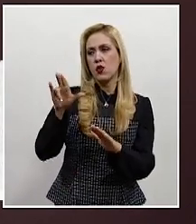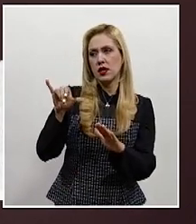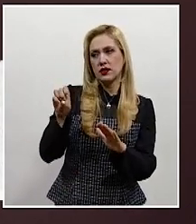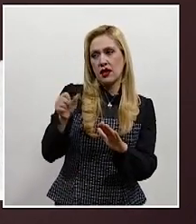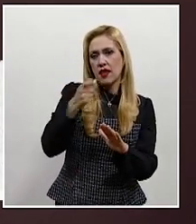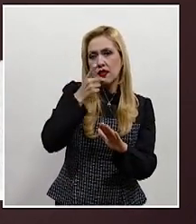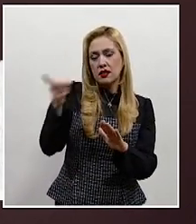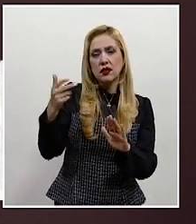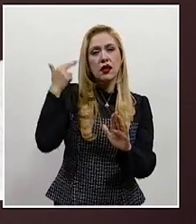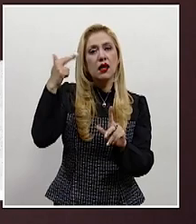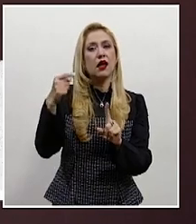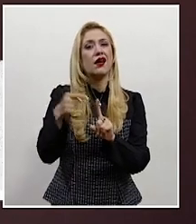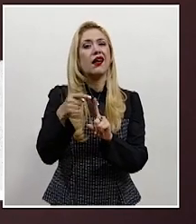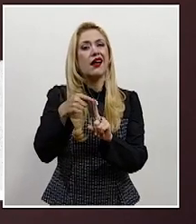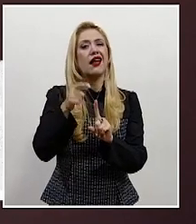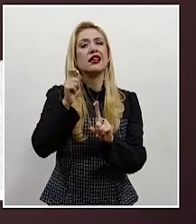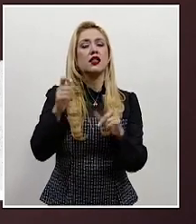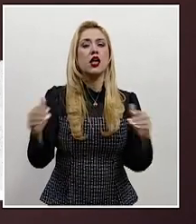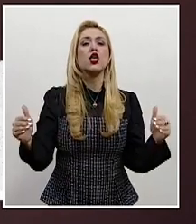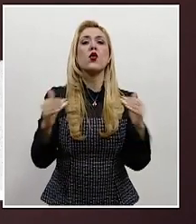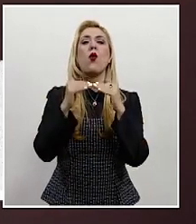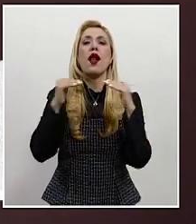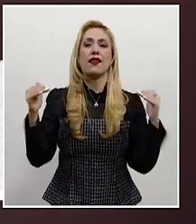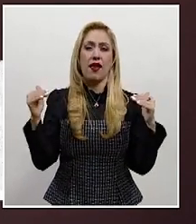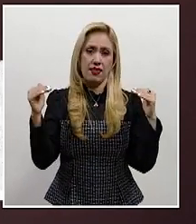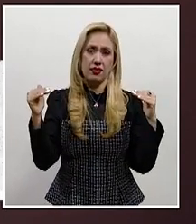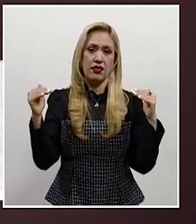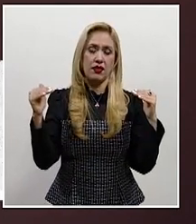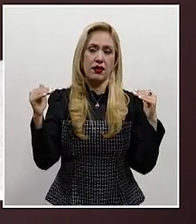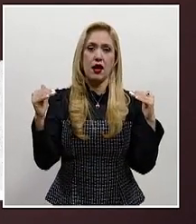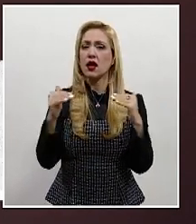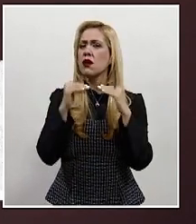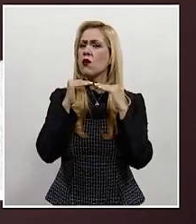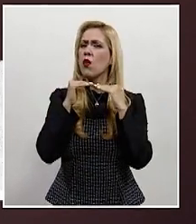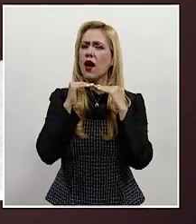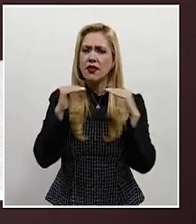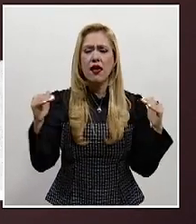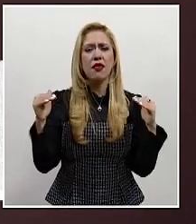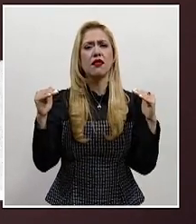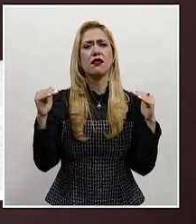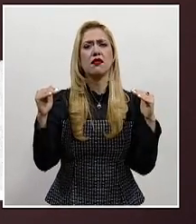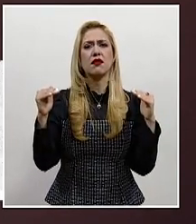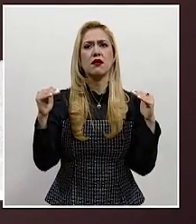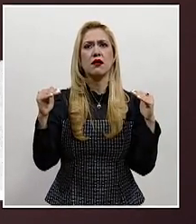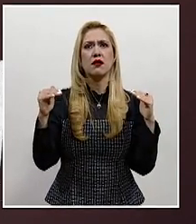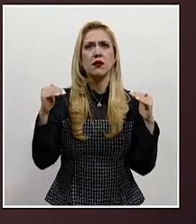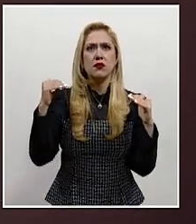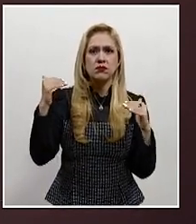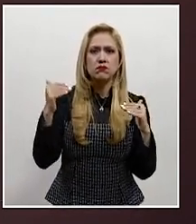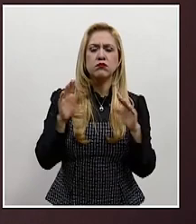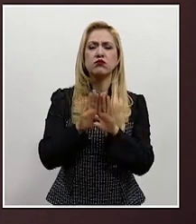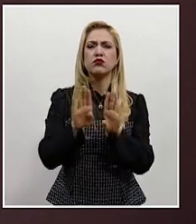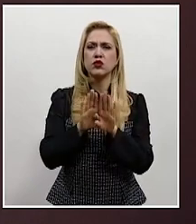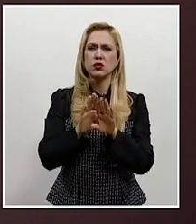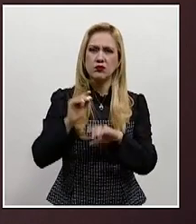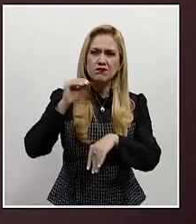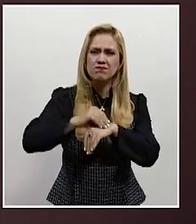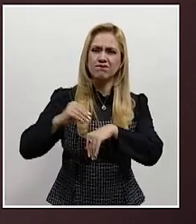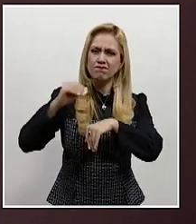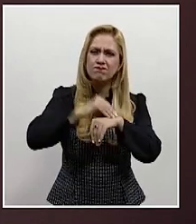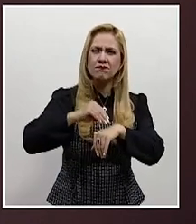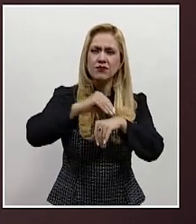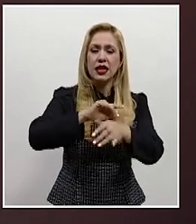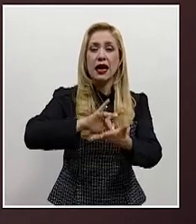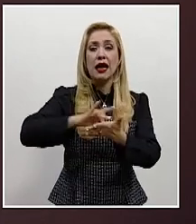que es justamente el concepto de igualdad. El principio de igualdad que se ha venido impulsando a partir de la reforma